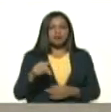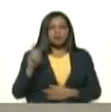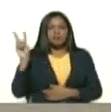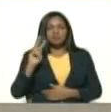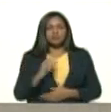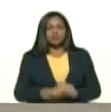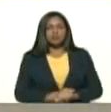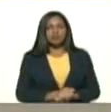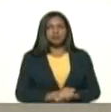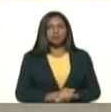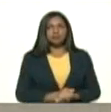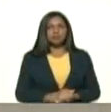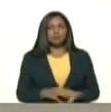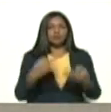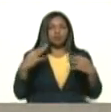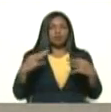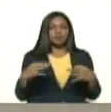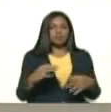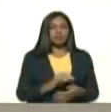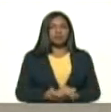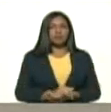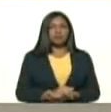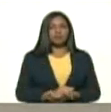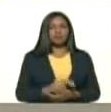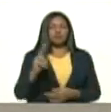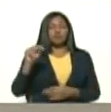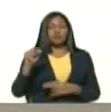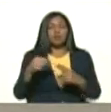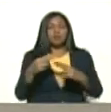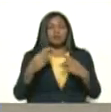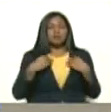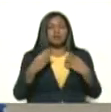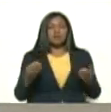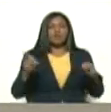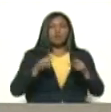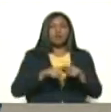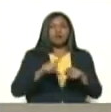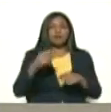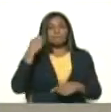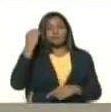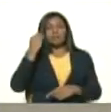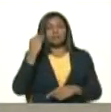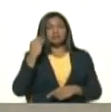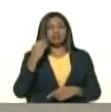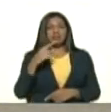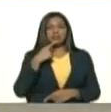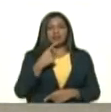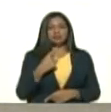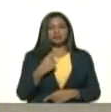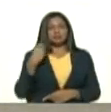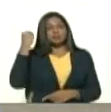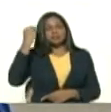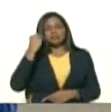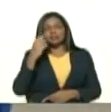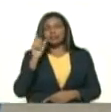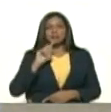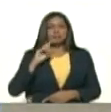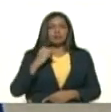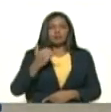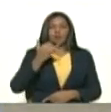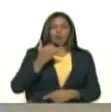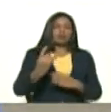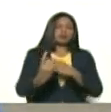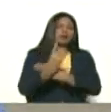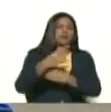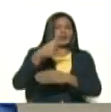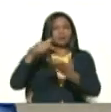A la normalidad relativa. Nunca la vida será igual. Quien lo crea se está autoengañando o quiere engañar a los